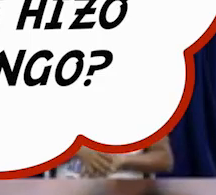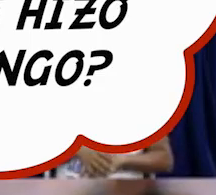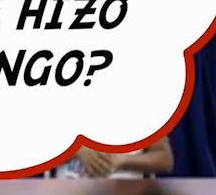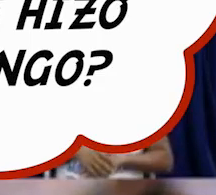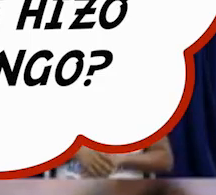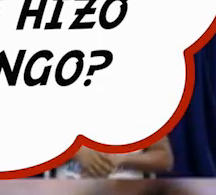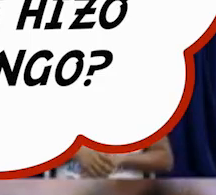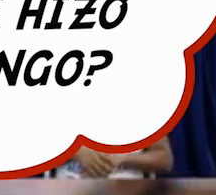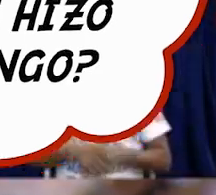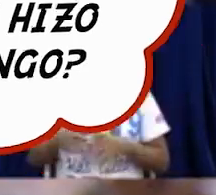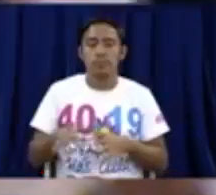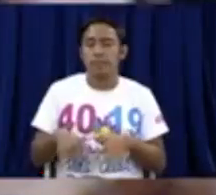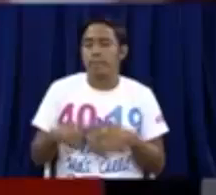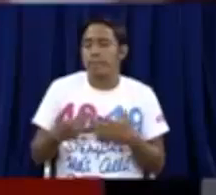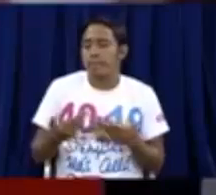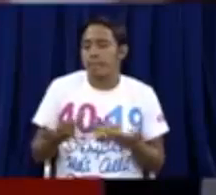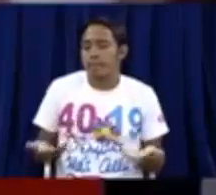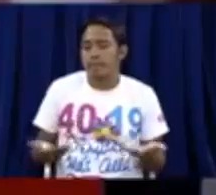con motivo